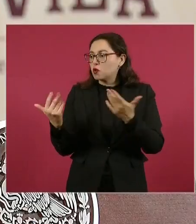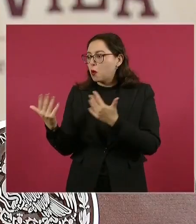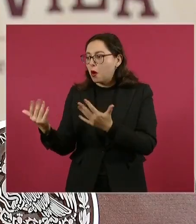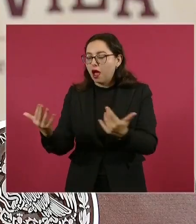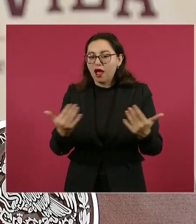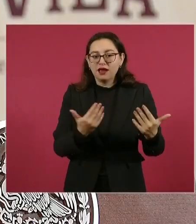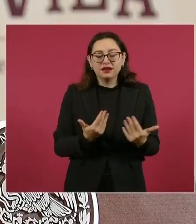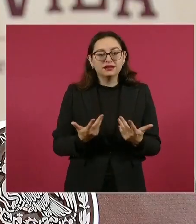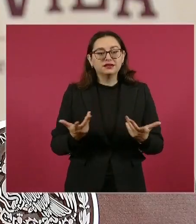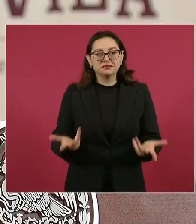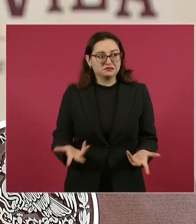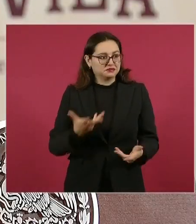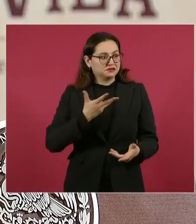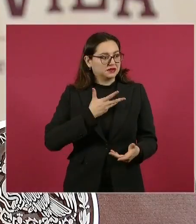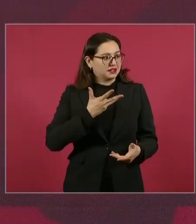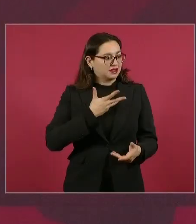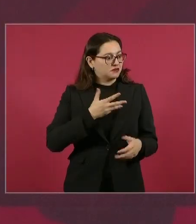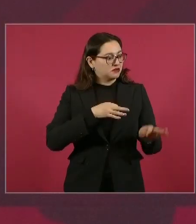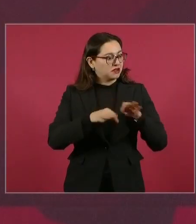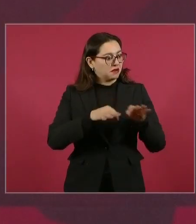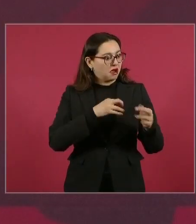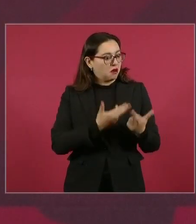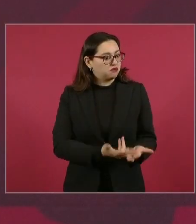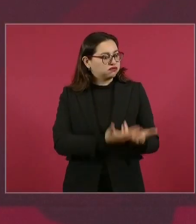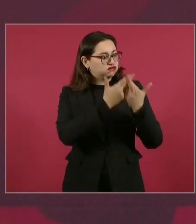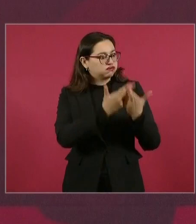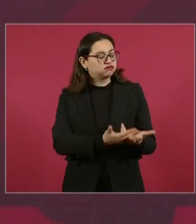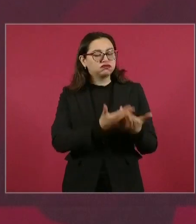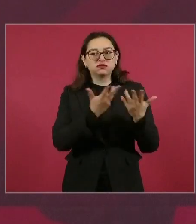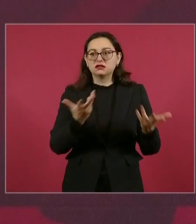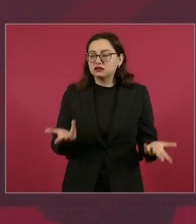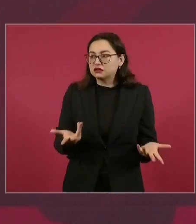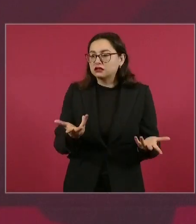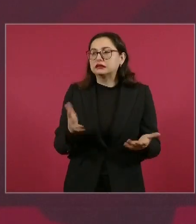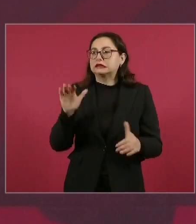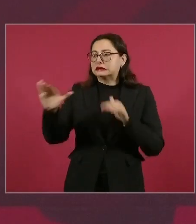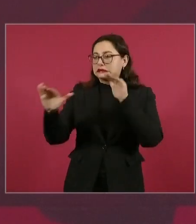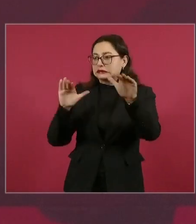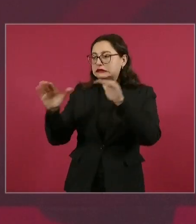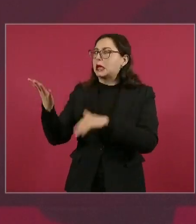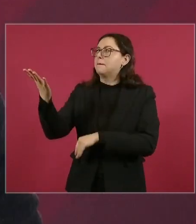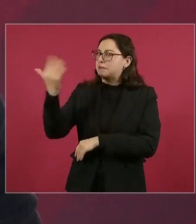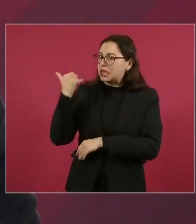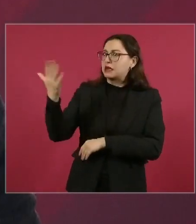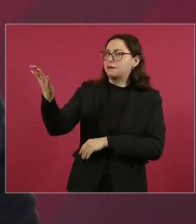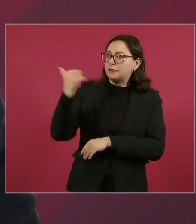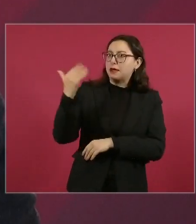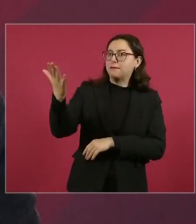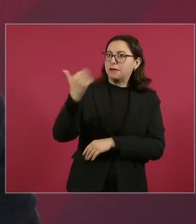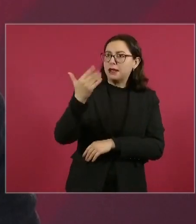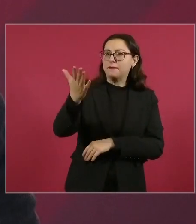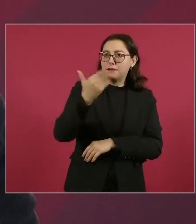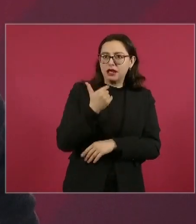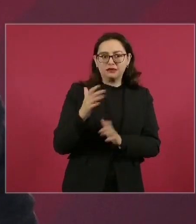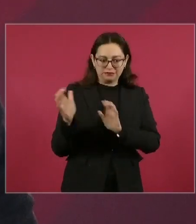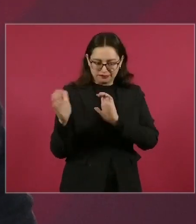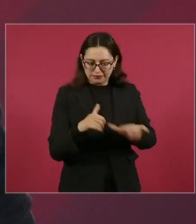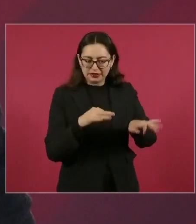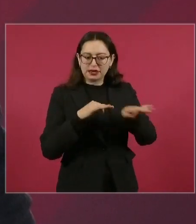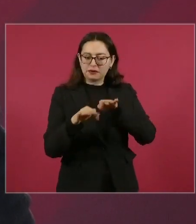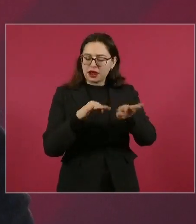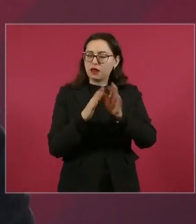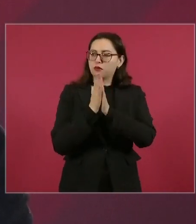mundial y Bueno pues tener todas las condiciones para que podamos seguir siendo México captador de estas